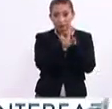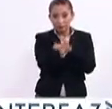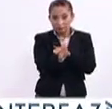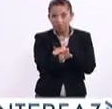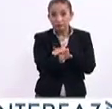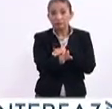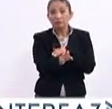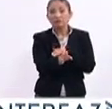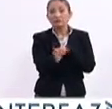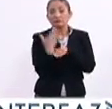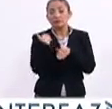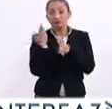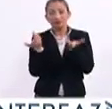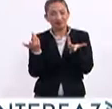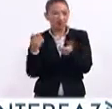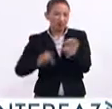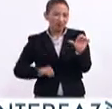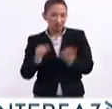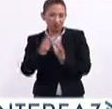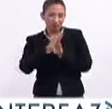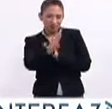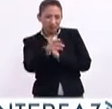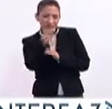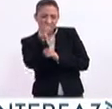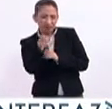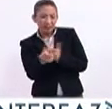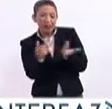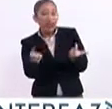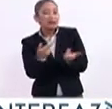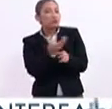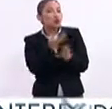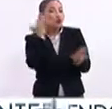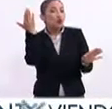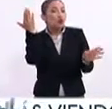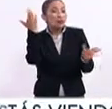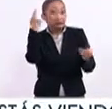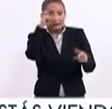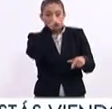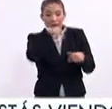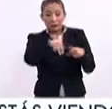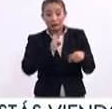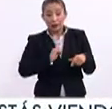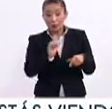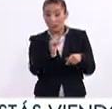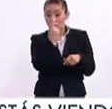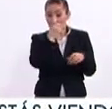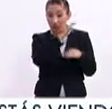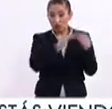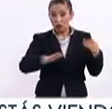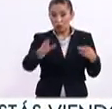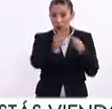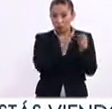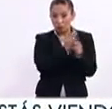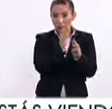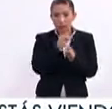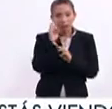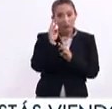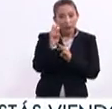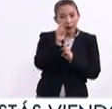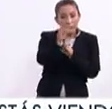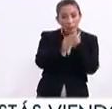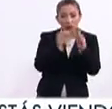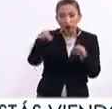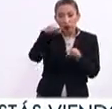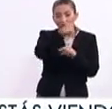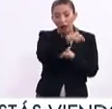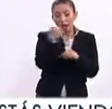migrantes. La migración es un evento que va a ser un gran reto durante este siglo XXI para todo el mundo, ya que es una cuestión global.